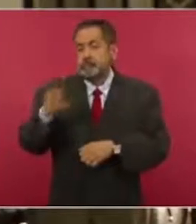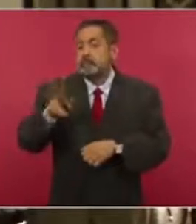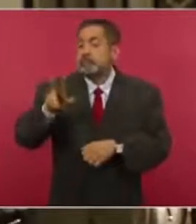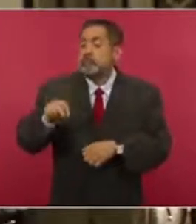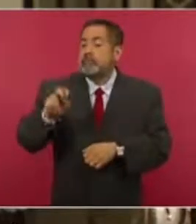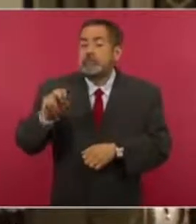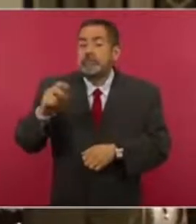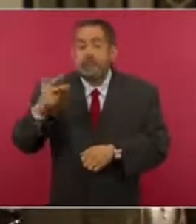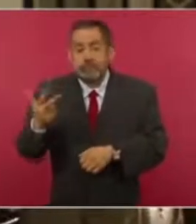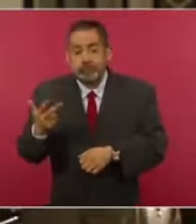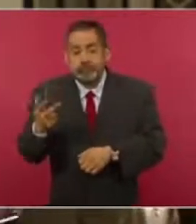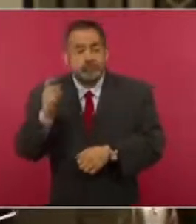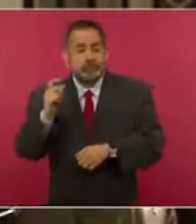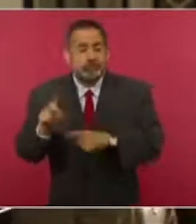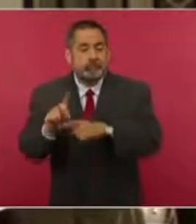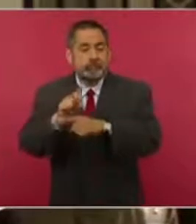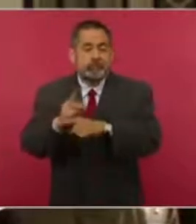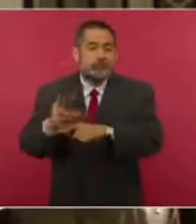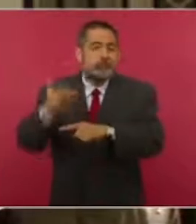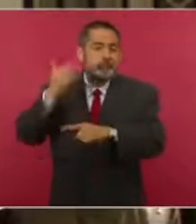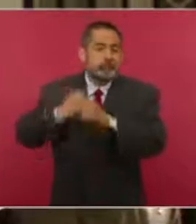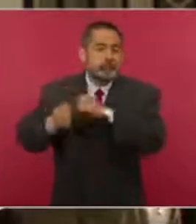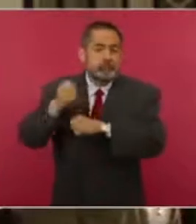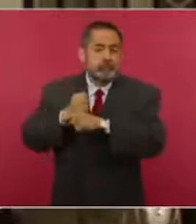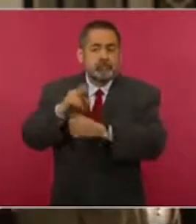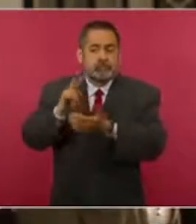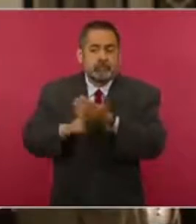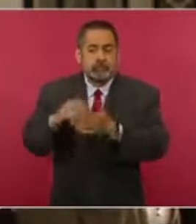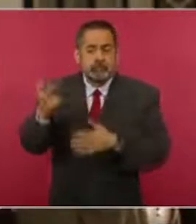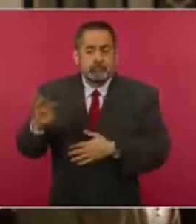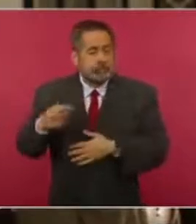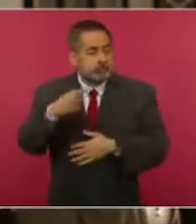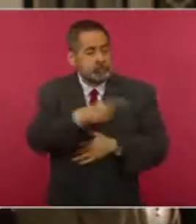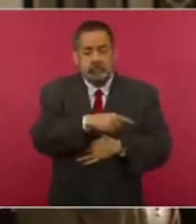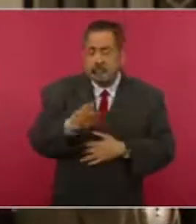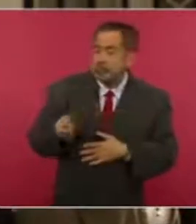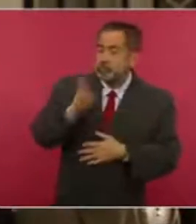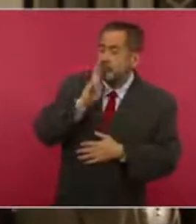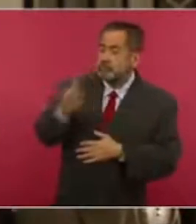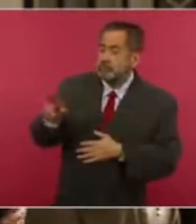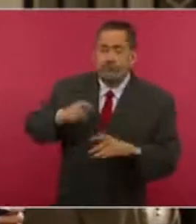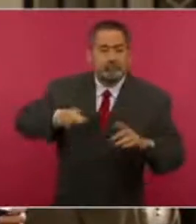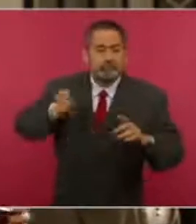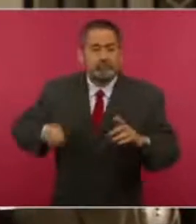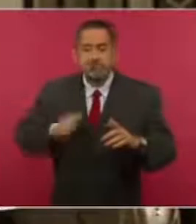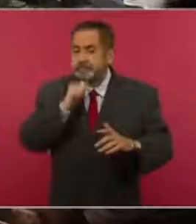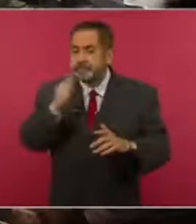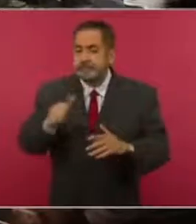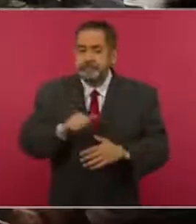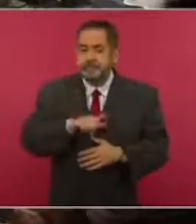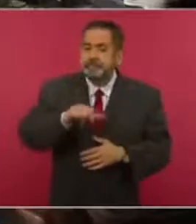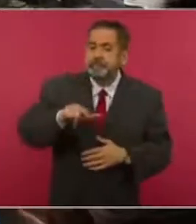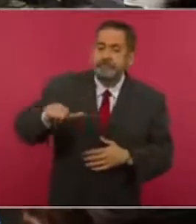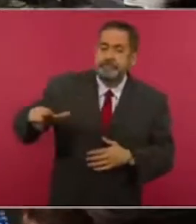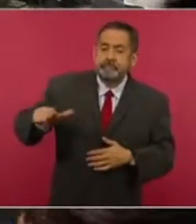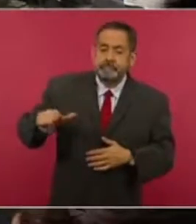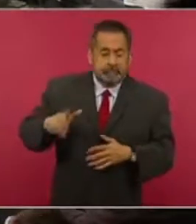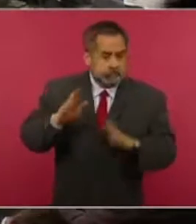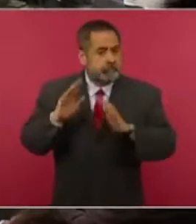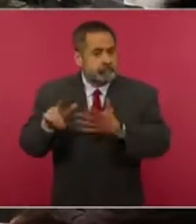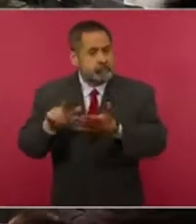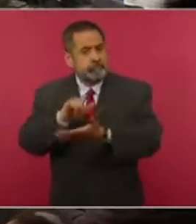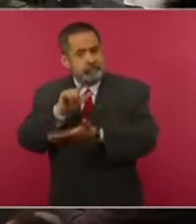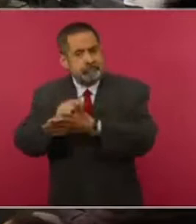298-2008, es decir, desde el 2008 sigue sin tener una resolución definitiva. Ya ha habido laudos a su